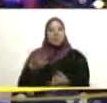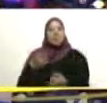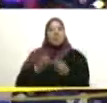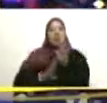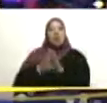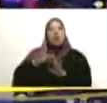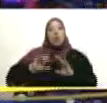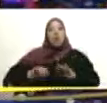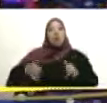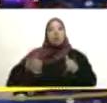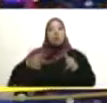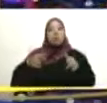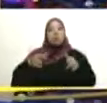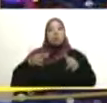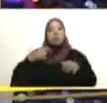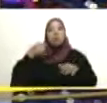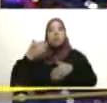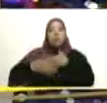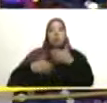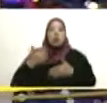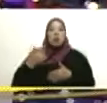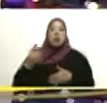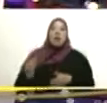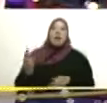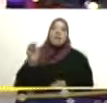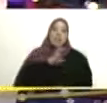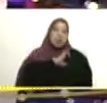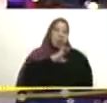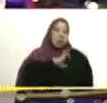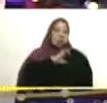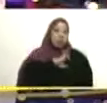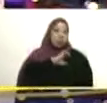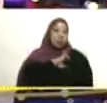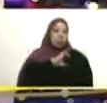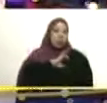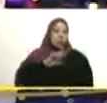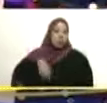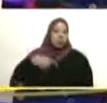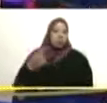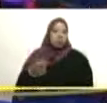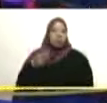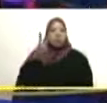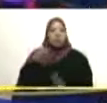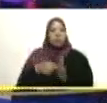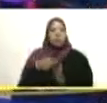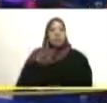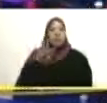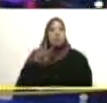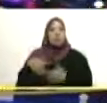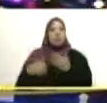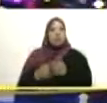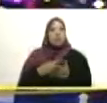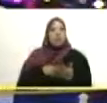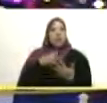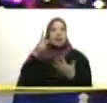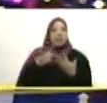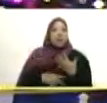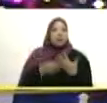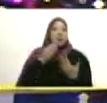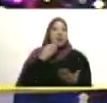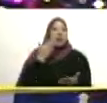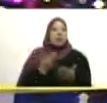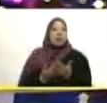arrancar en forma. En el mes de enero, ya próximo del 2024, un plan general